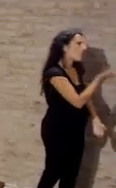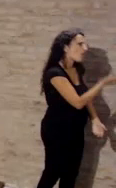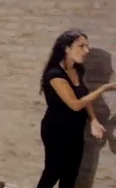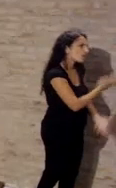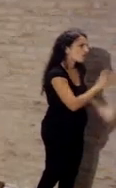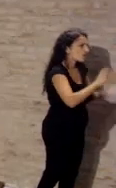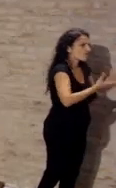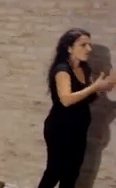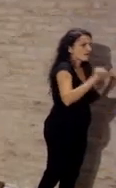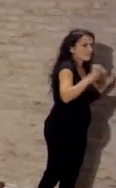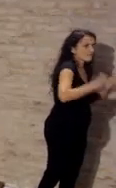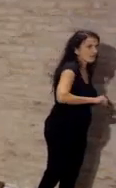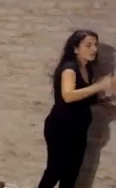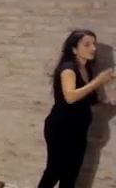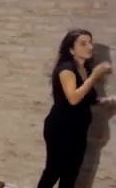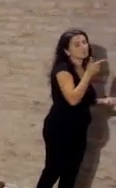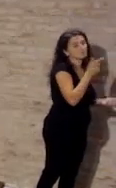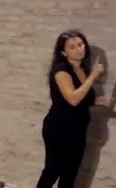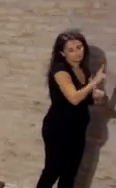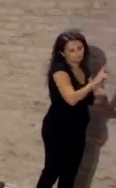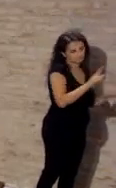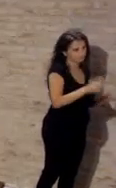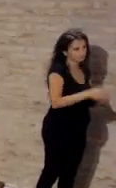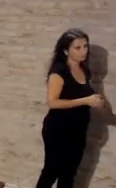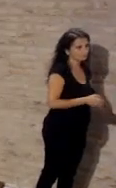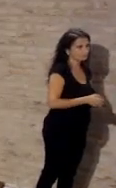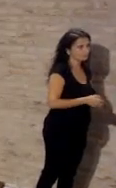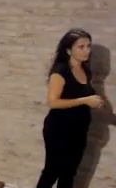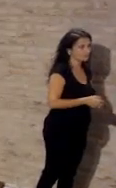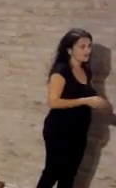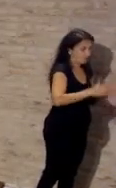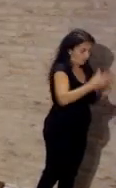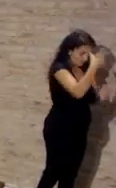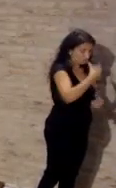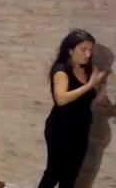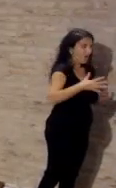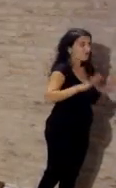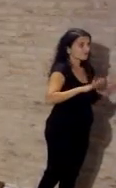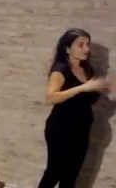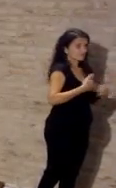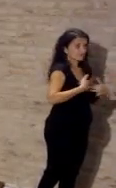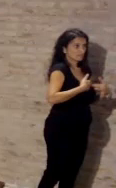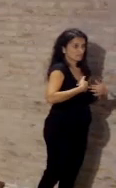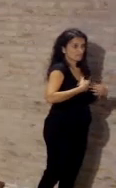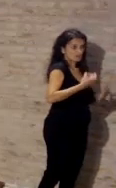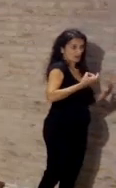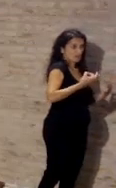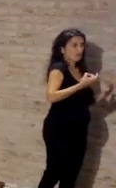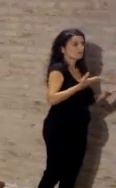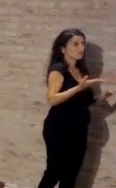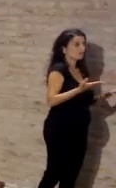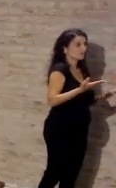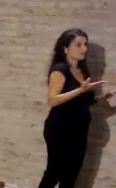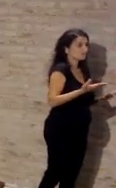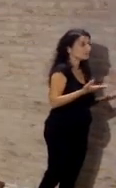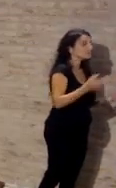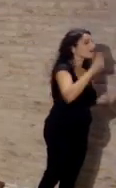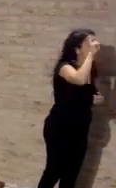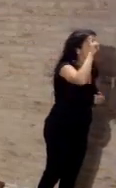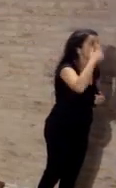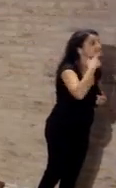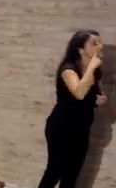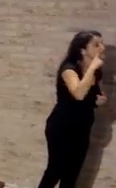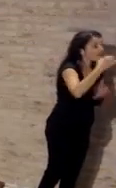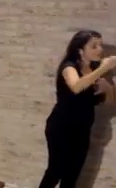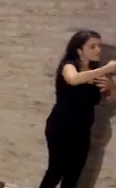malo como si así como somos no estuviéramos bien que decía Gabi hoy la esi nos nos